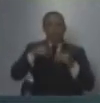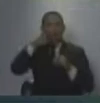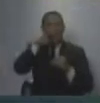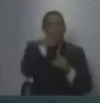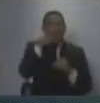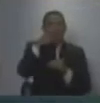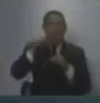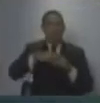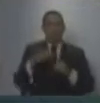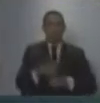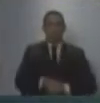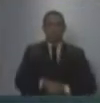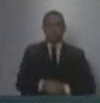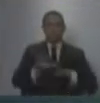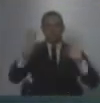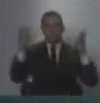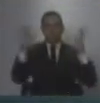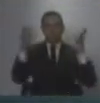particulares.